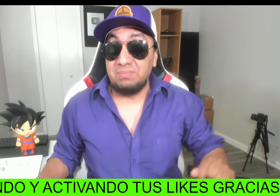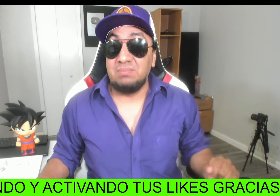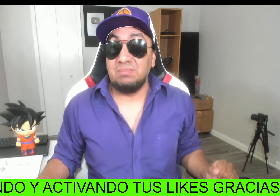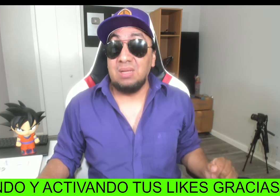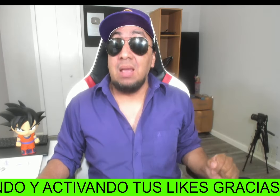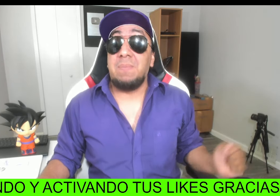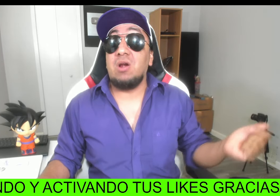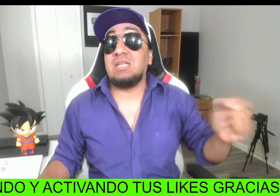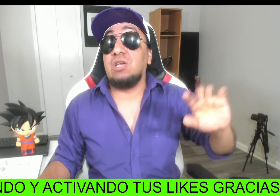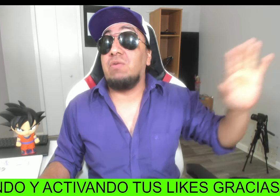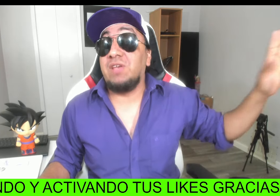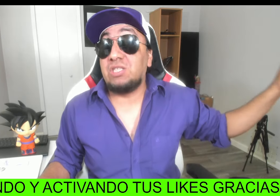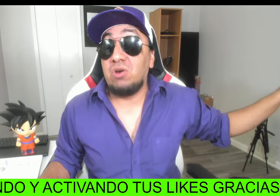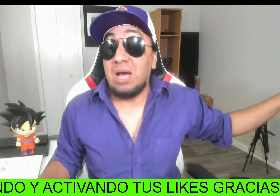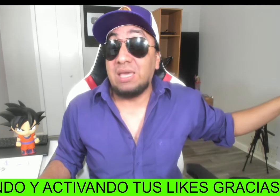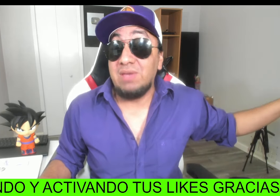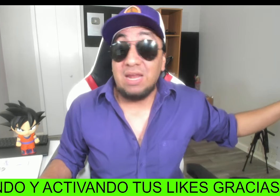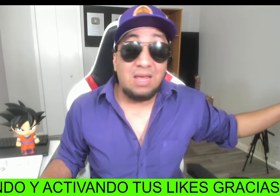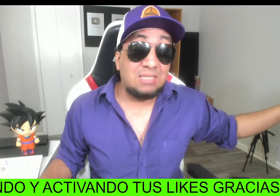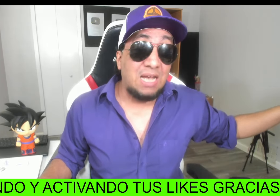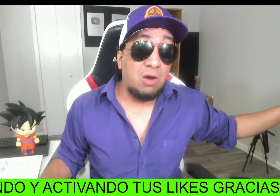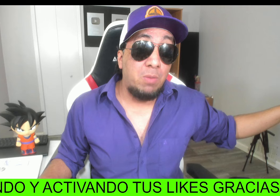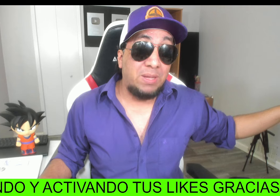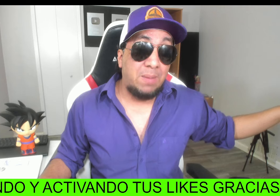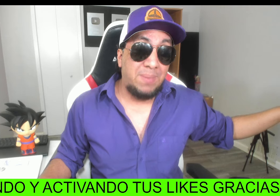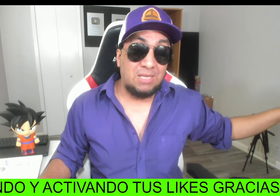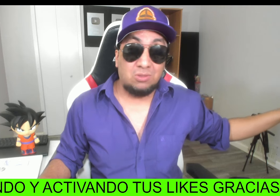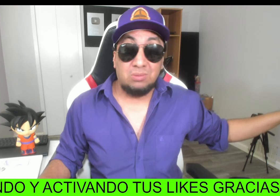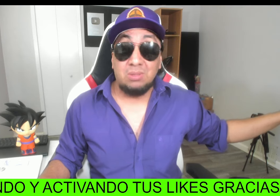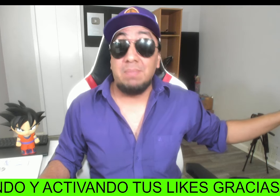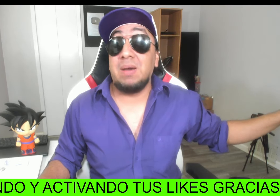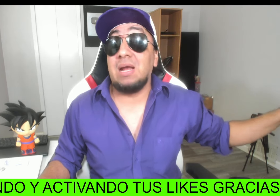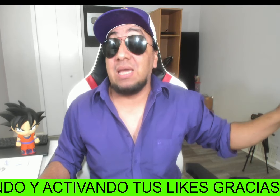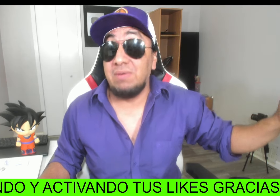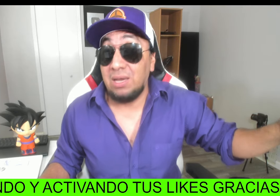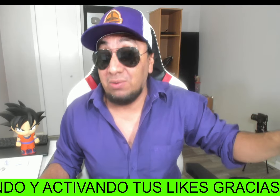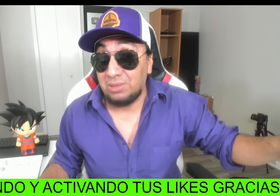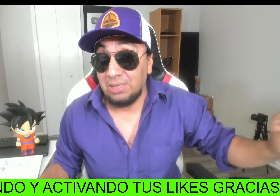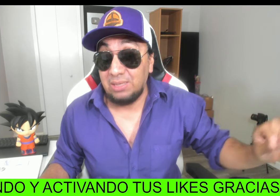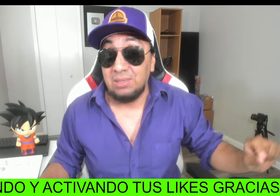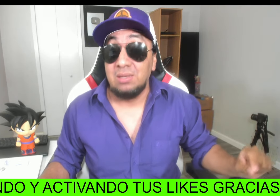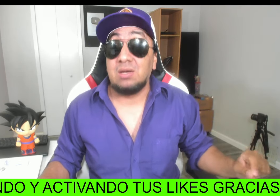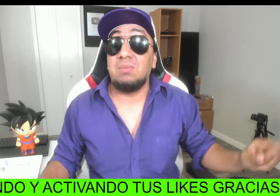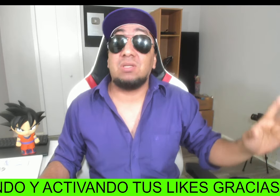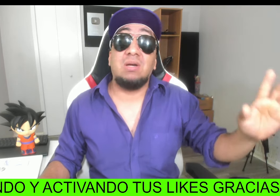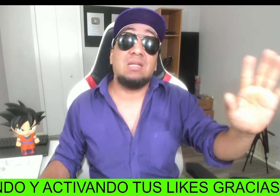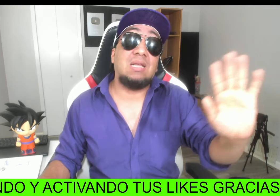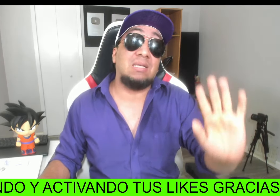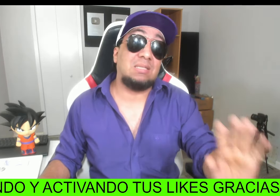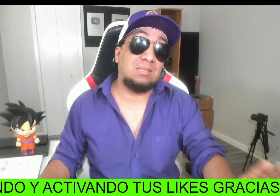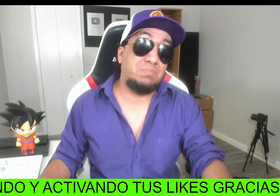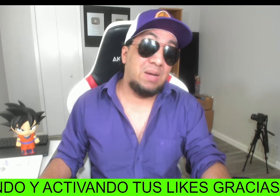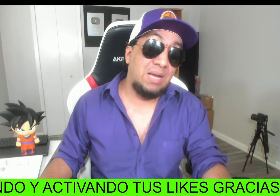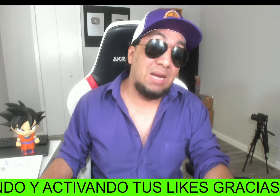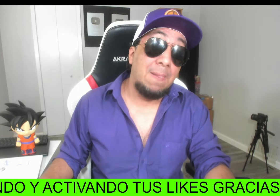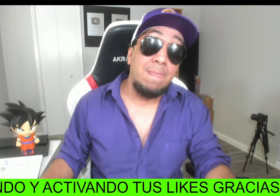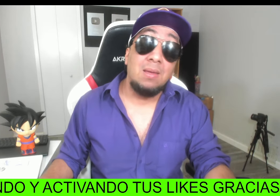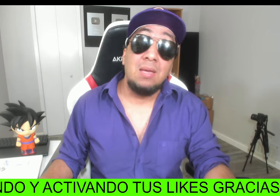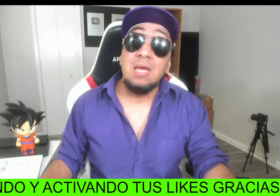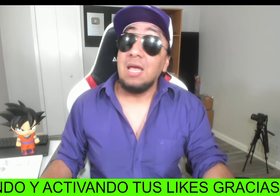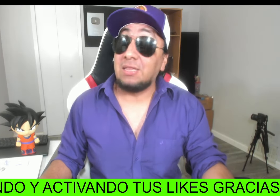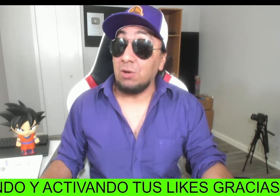vida. Pero la sin oficio aquí viene a darse a golpes de pecho, para que vean ustedes cómo son estas